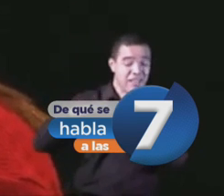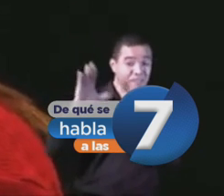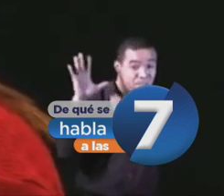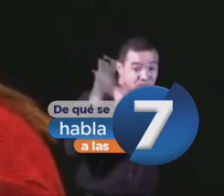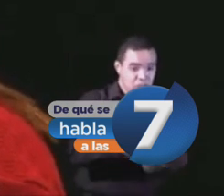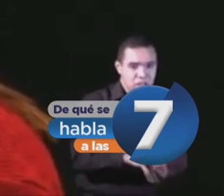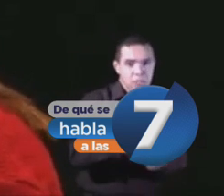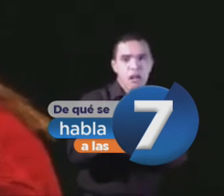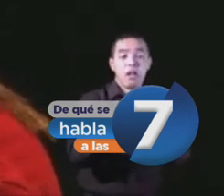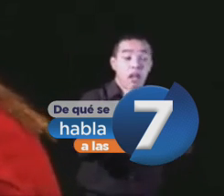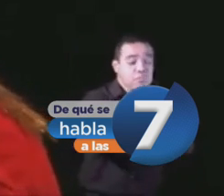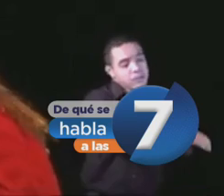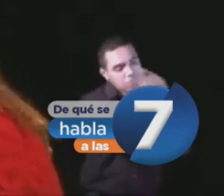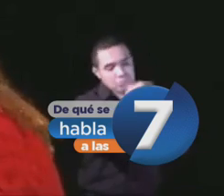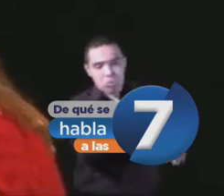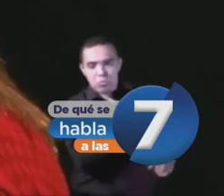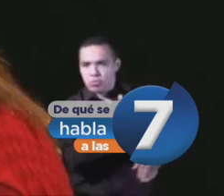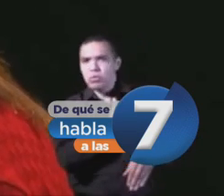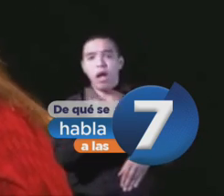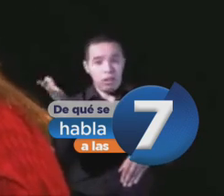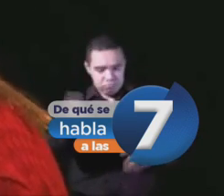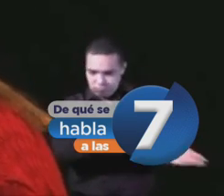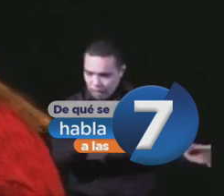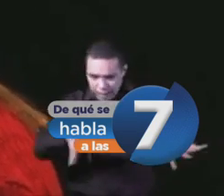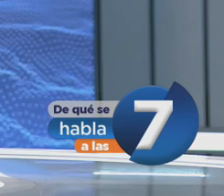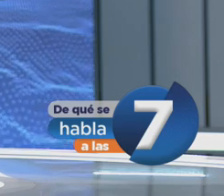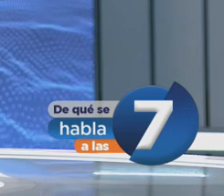esa tristeza, del odio, del rencor.